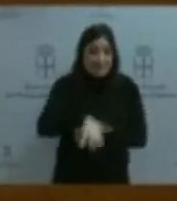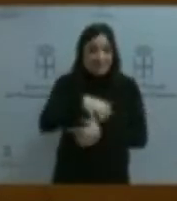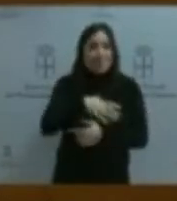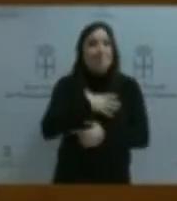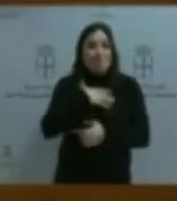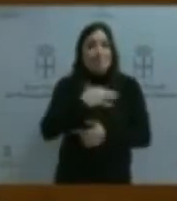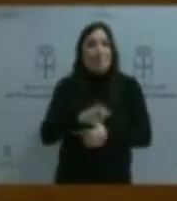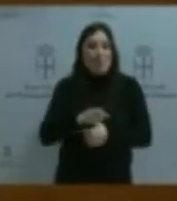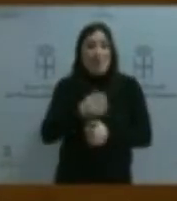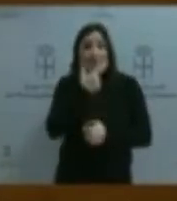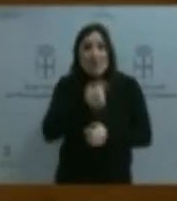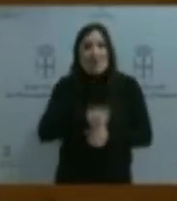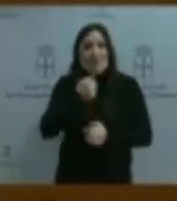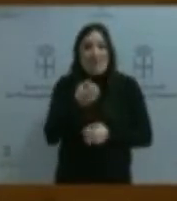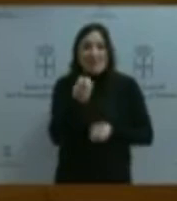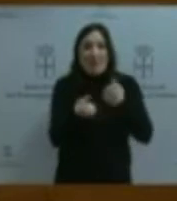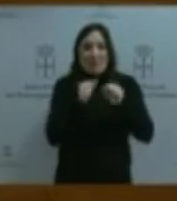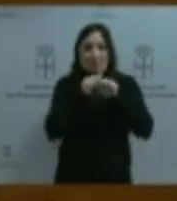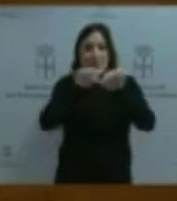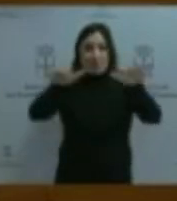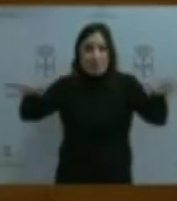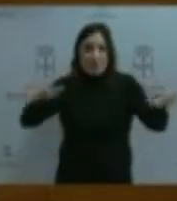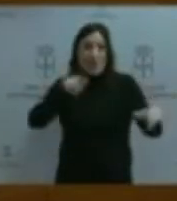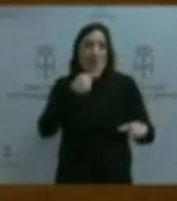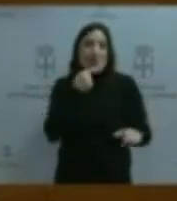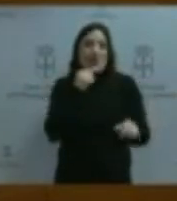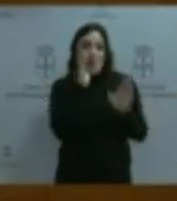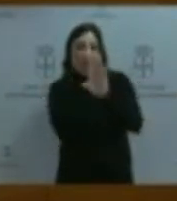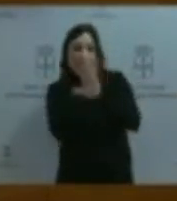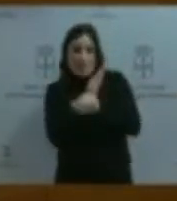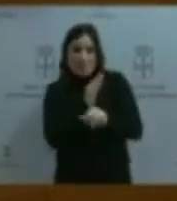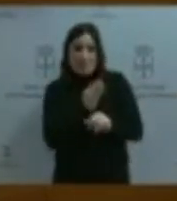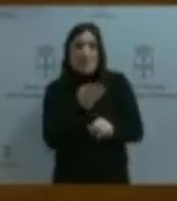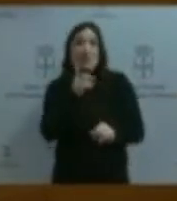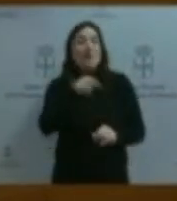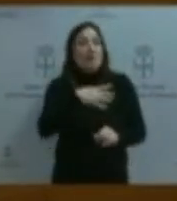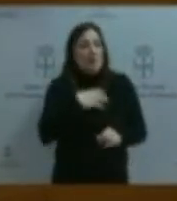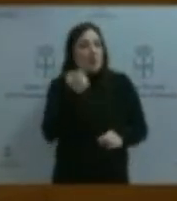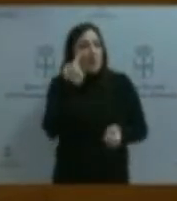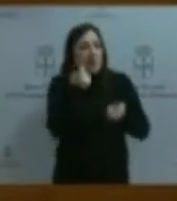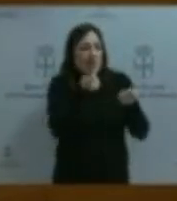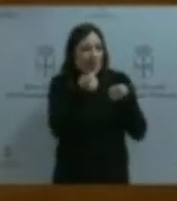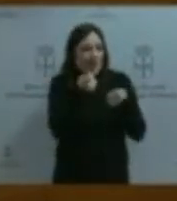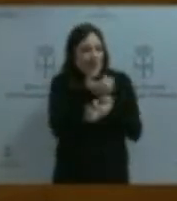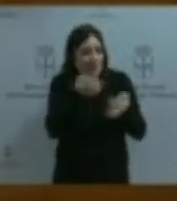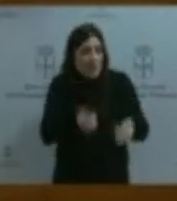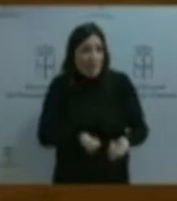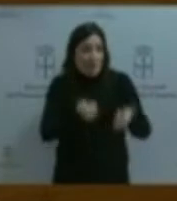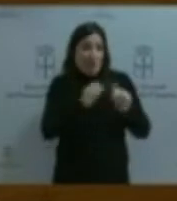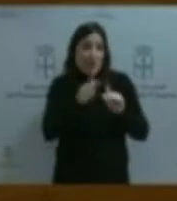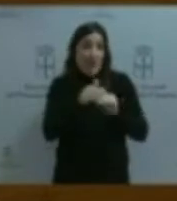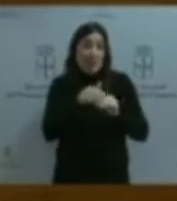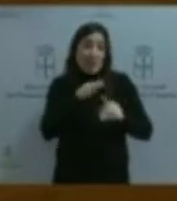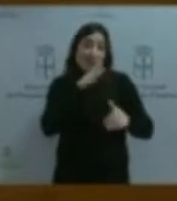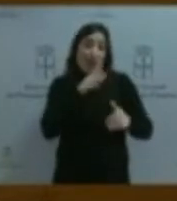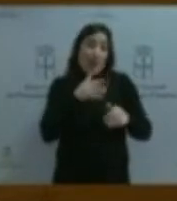Hablaban del furtivismo. Existe la posibilidad de una vigilancia mucho más efectiva a través de los drones. Bien, ¿cuáles son los principios o cuáles